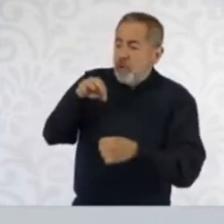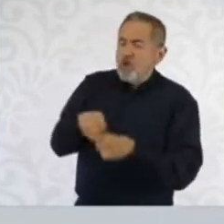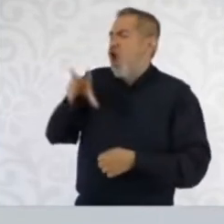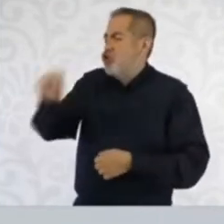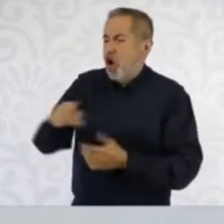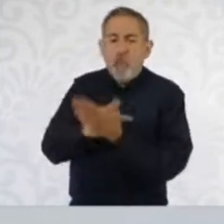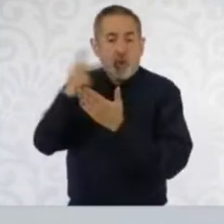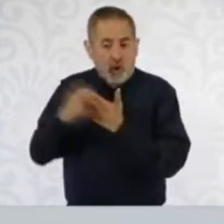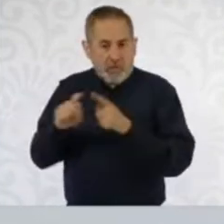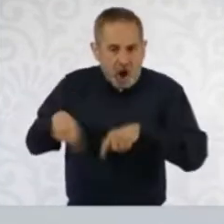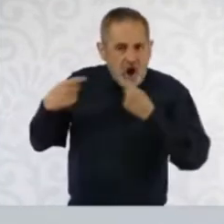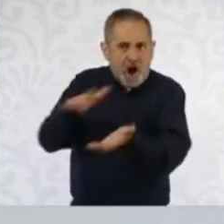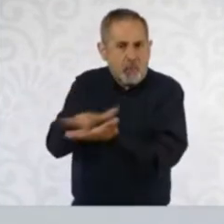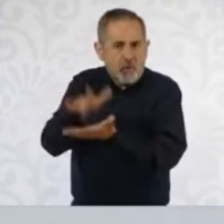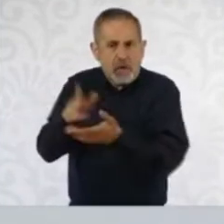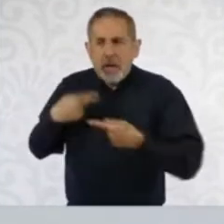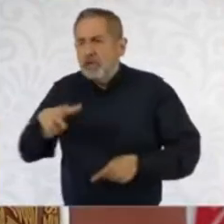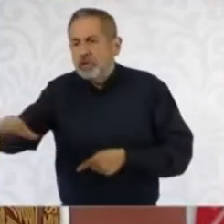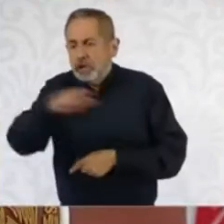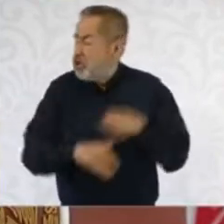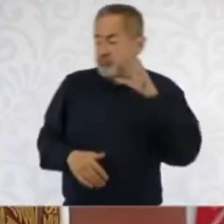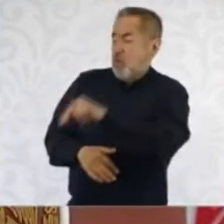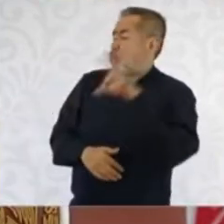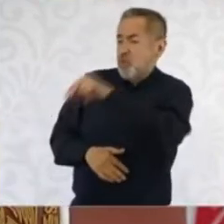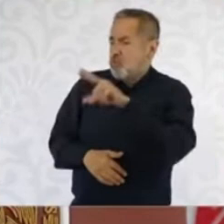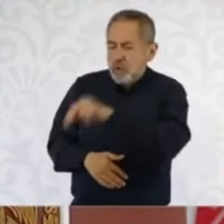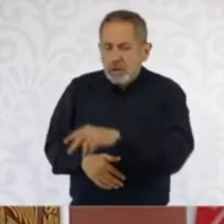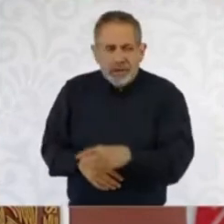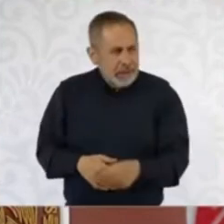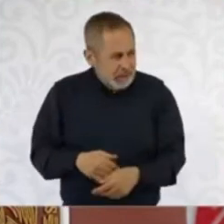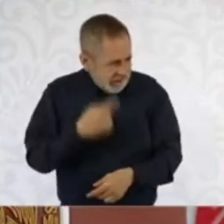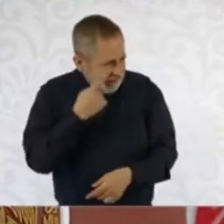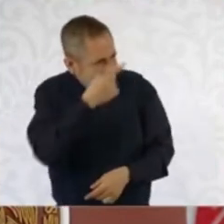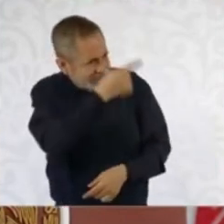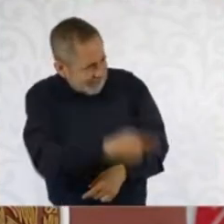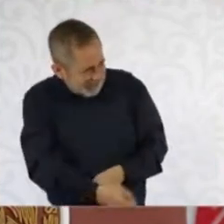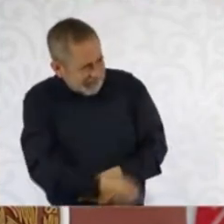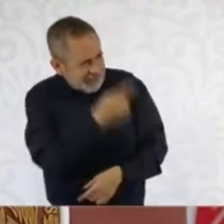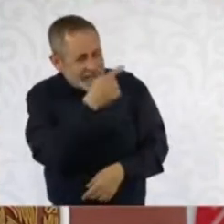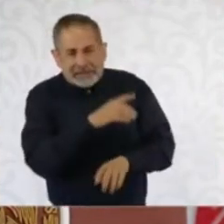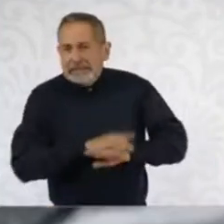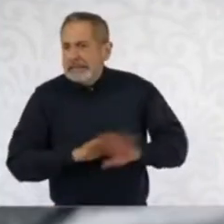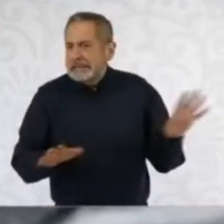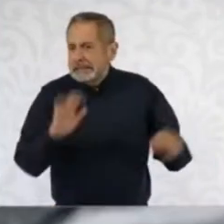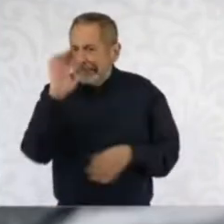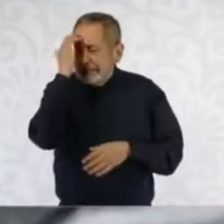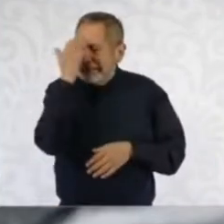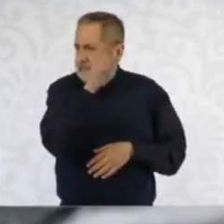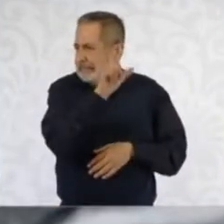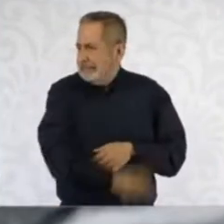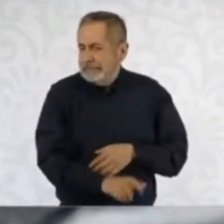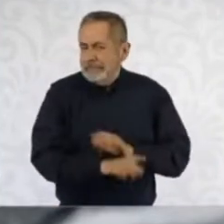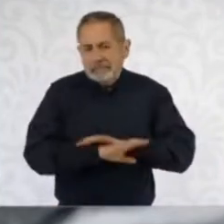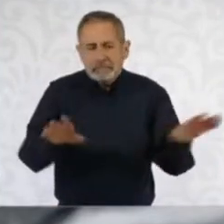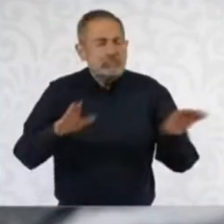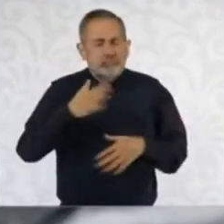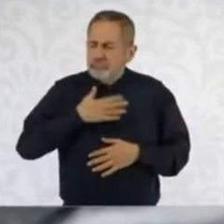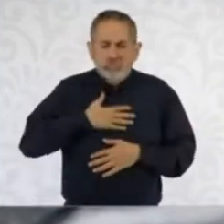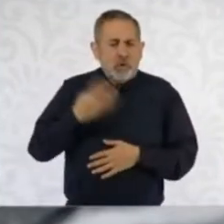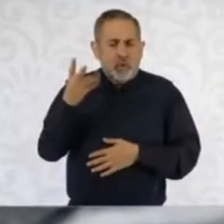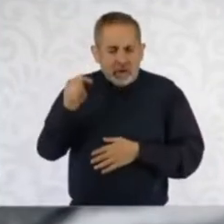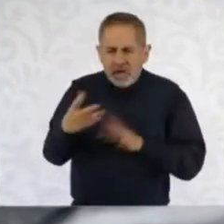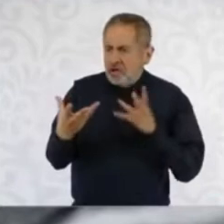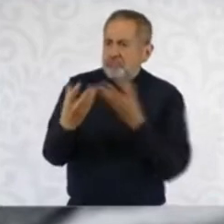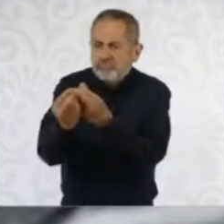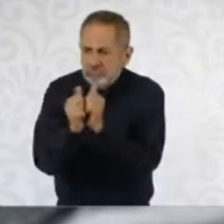Bueno, se habla de quiénes son. Entonces, en la medida en que no nos alejemos de nuestros principios, de la 4T, del